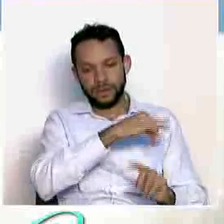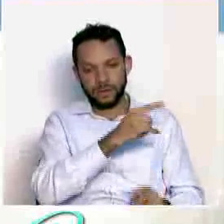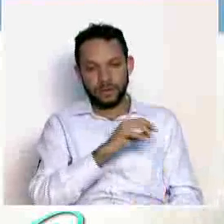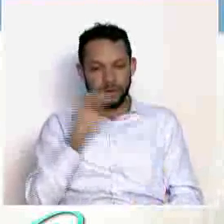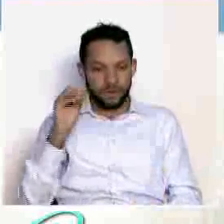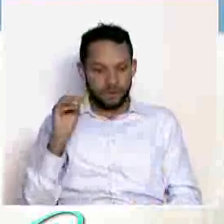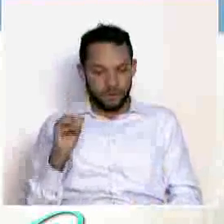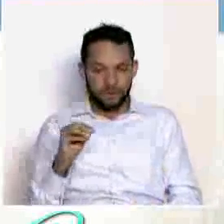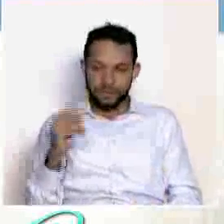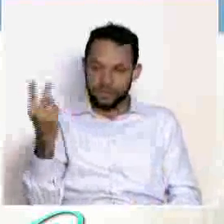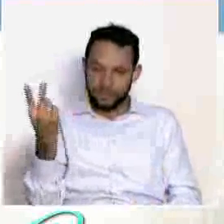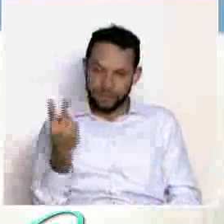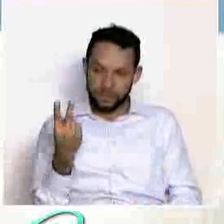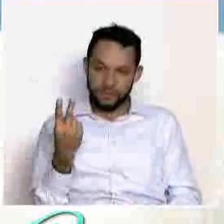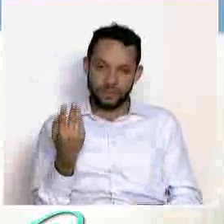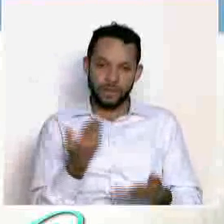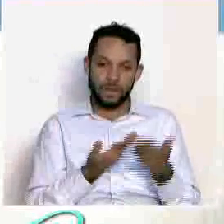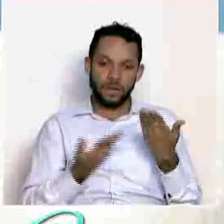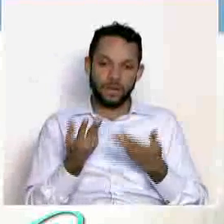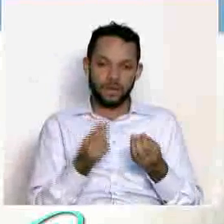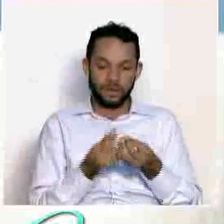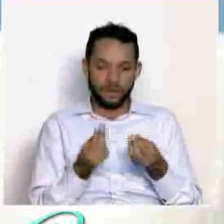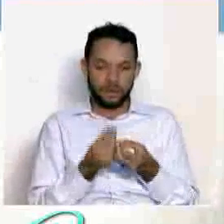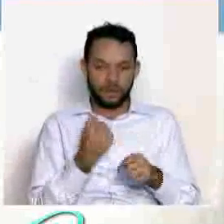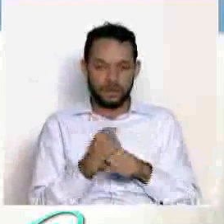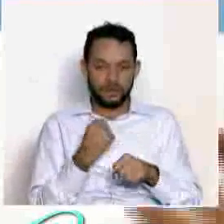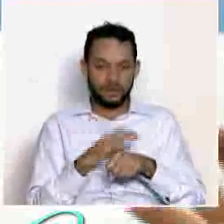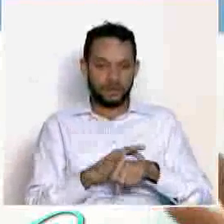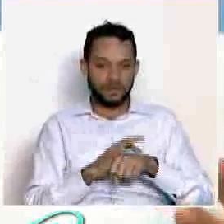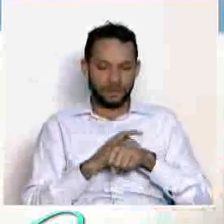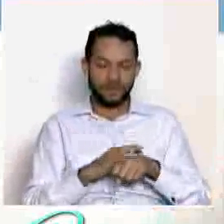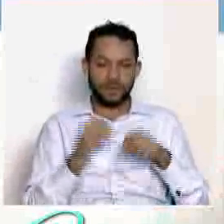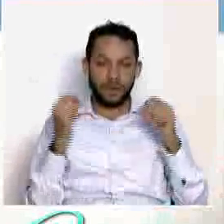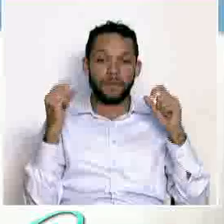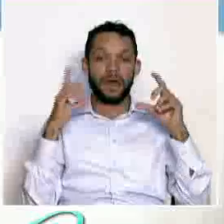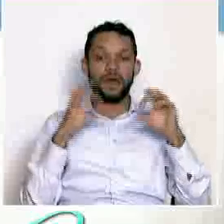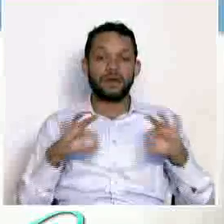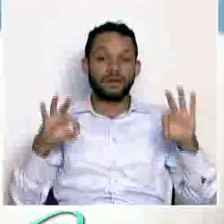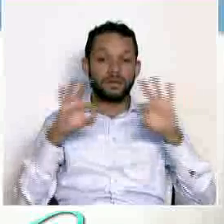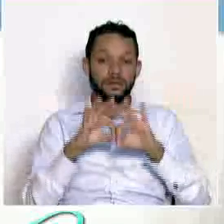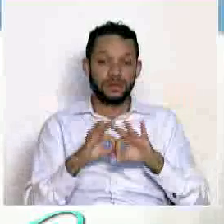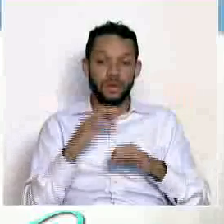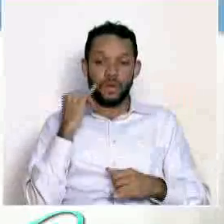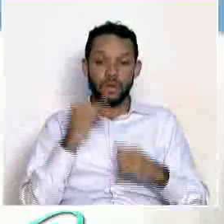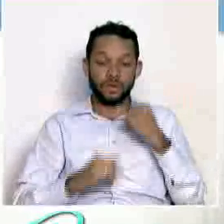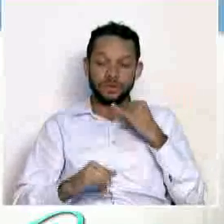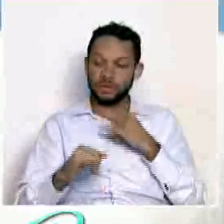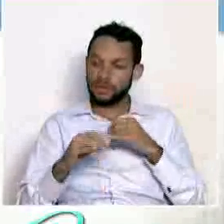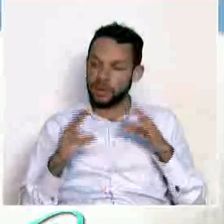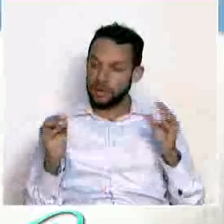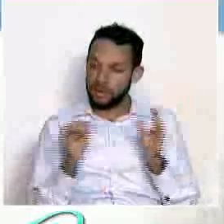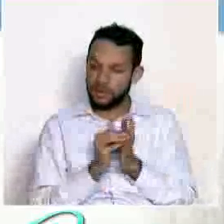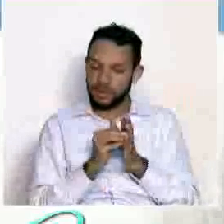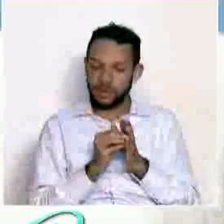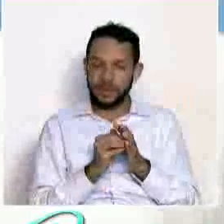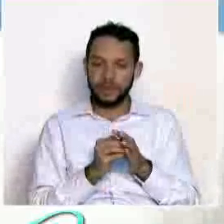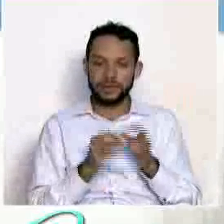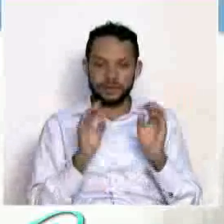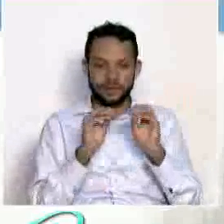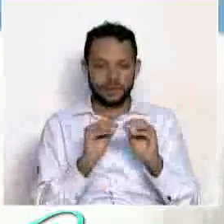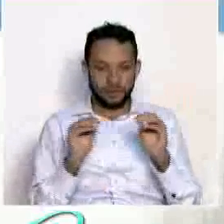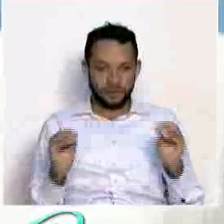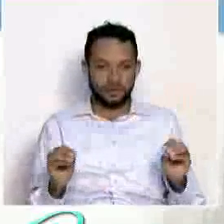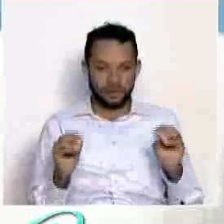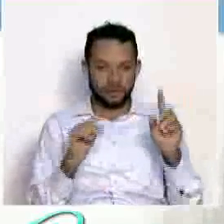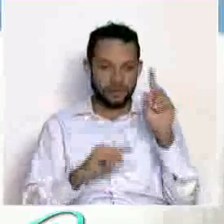la hija y empezamos a hacer un trabajo de grupo y fue increíble cómo su úlcera fue cerrando. Este caso clínico lo